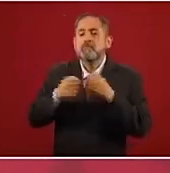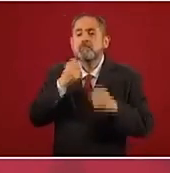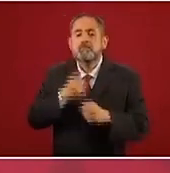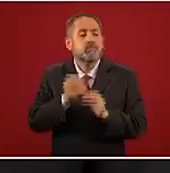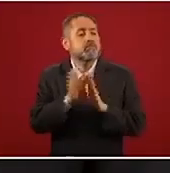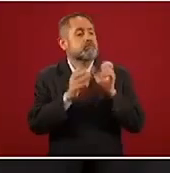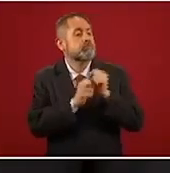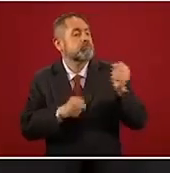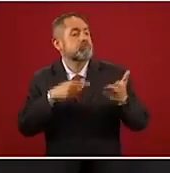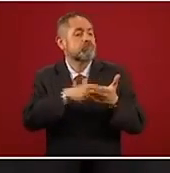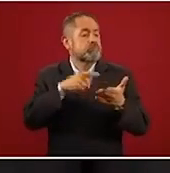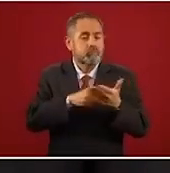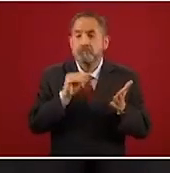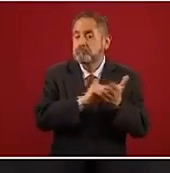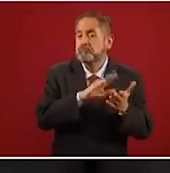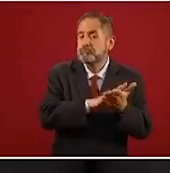la Constitución,